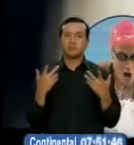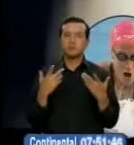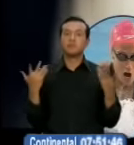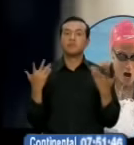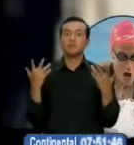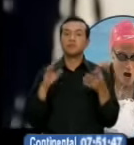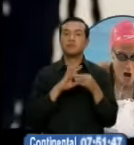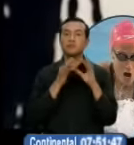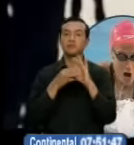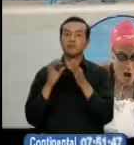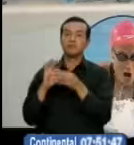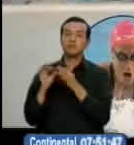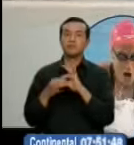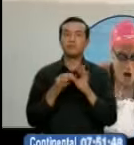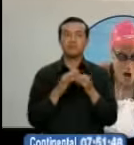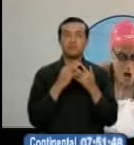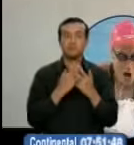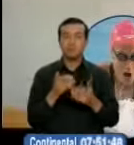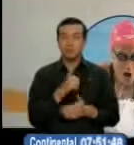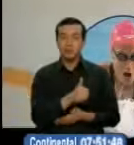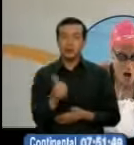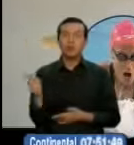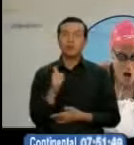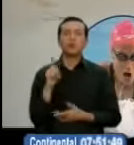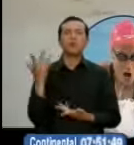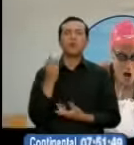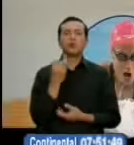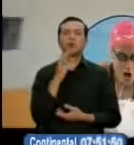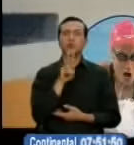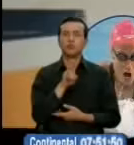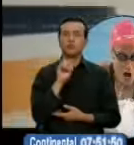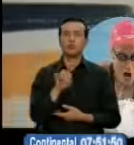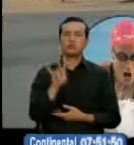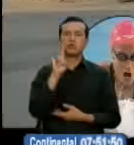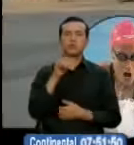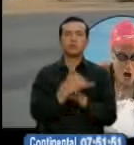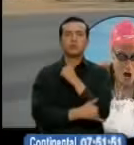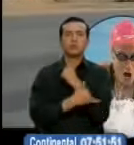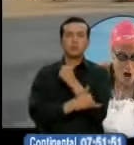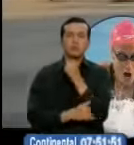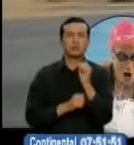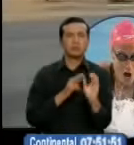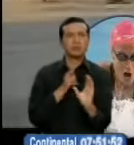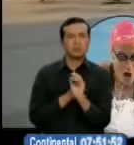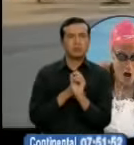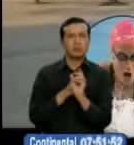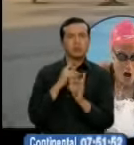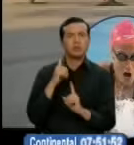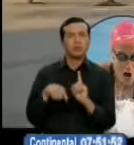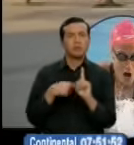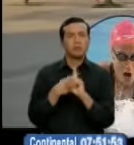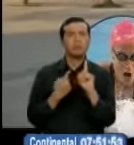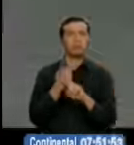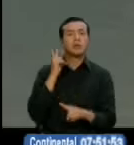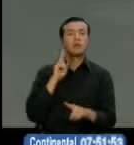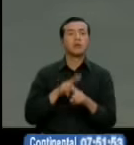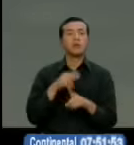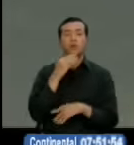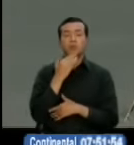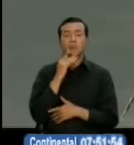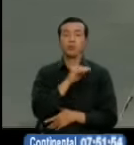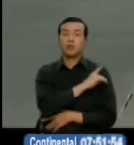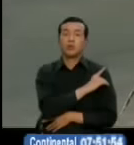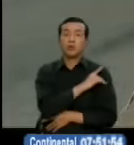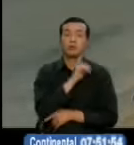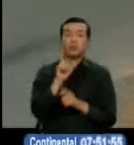las Olimpiadas. Ellos pertenecen a los 207 países participantes, incluyendo por primera ocasión una delegación